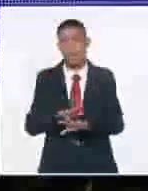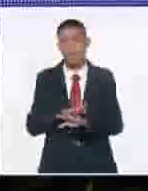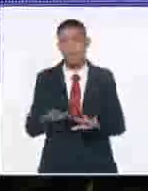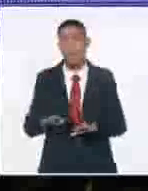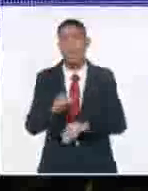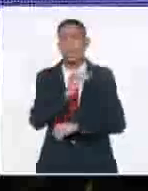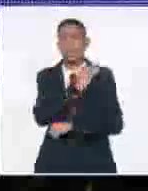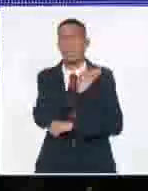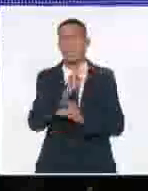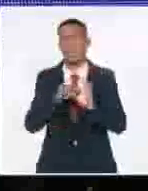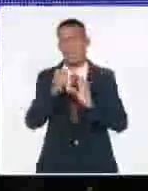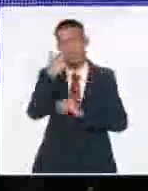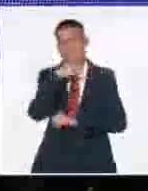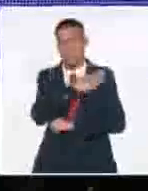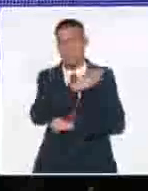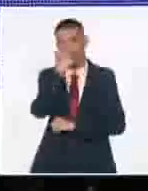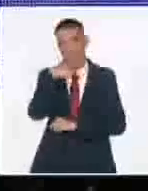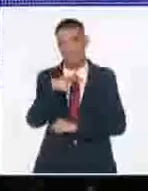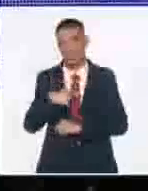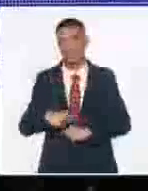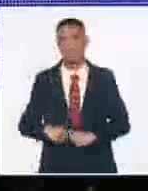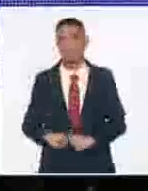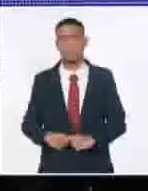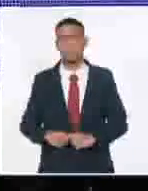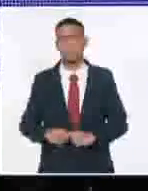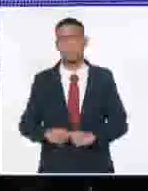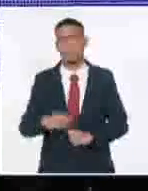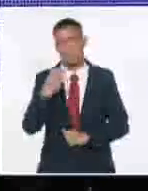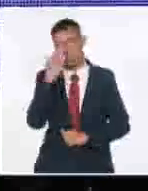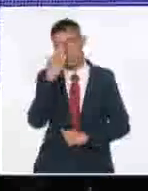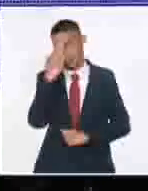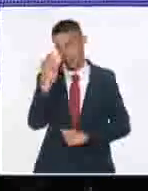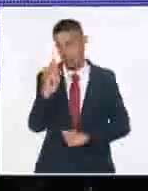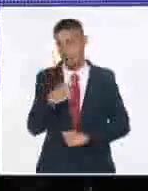a la actual situación. Muchas gracias.